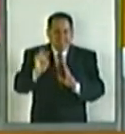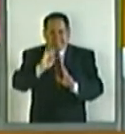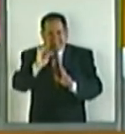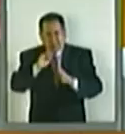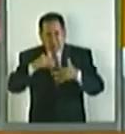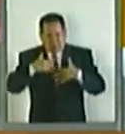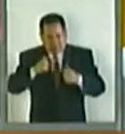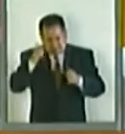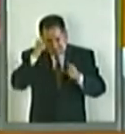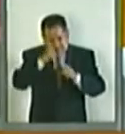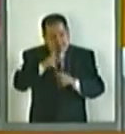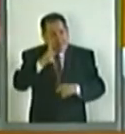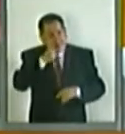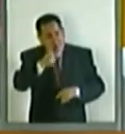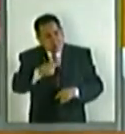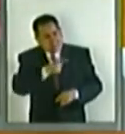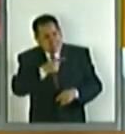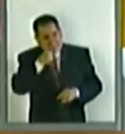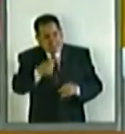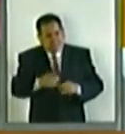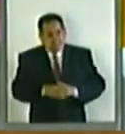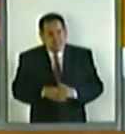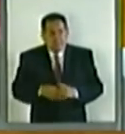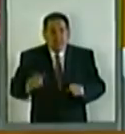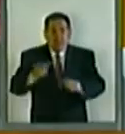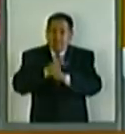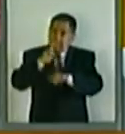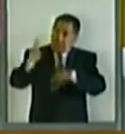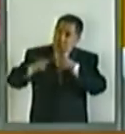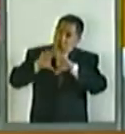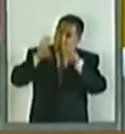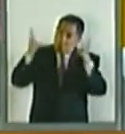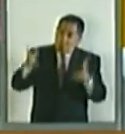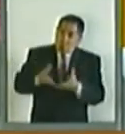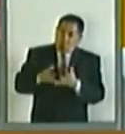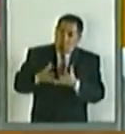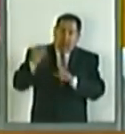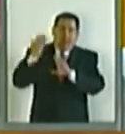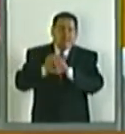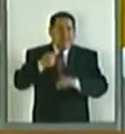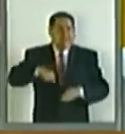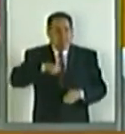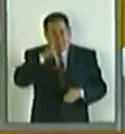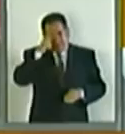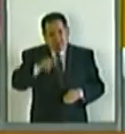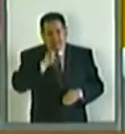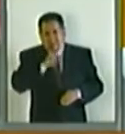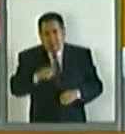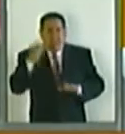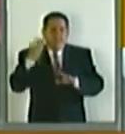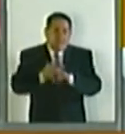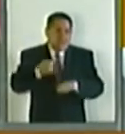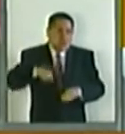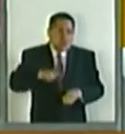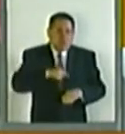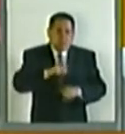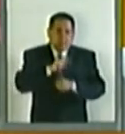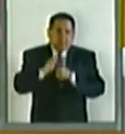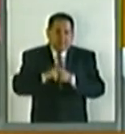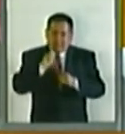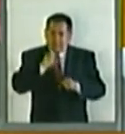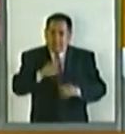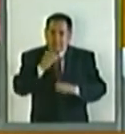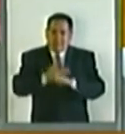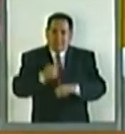entender, hay que decirlo, lo que sucede en el mundo le afecta a México, le afecta a los otros países